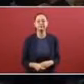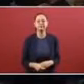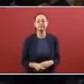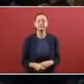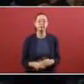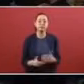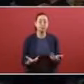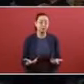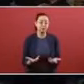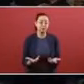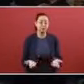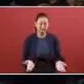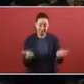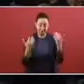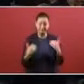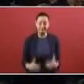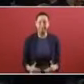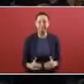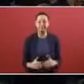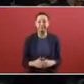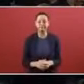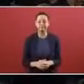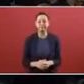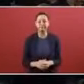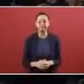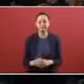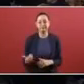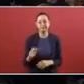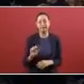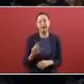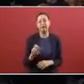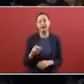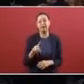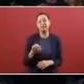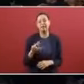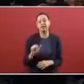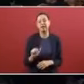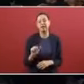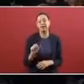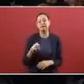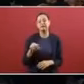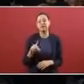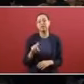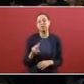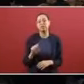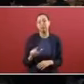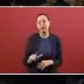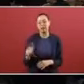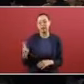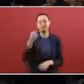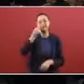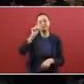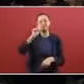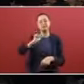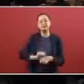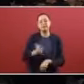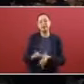palabra a Irma Heréndira Sandoval, la secretaria de la Administración